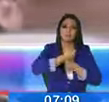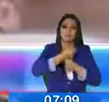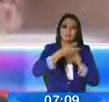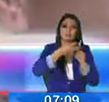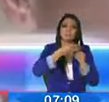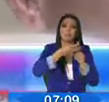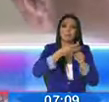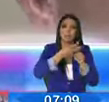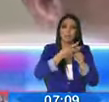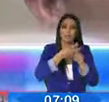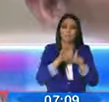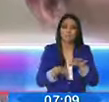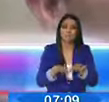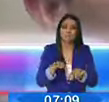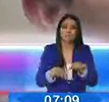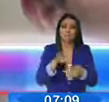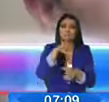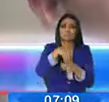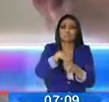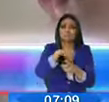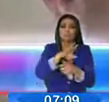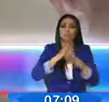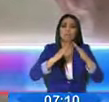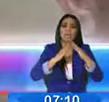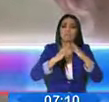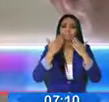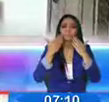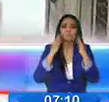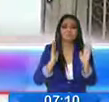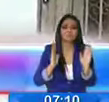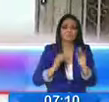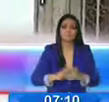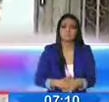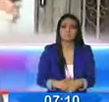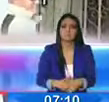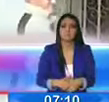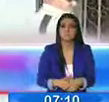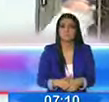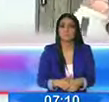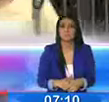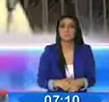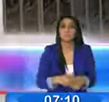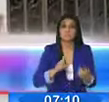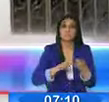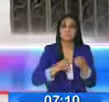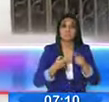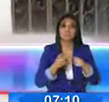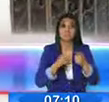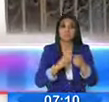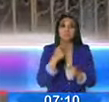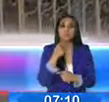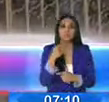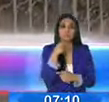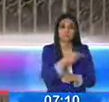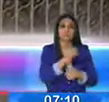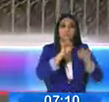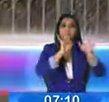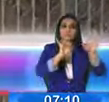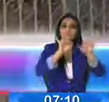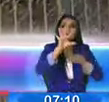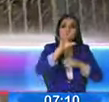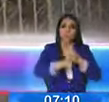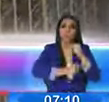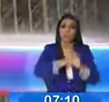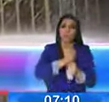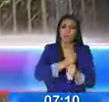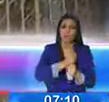que en algún sitio no sé exactamente uno de sus amigos señala que el fallecido tenía 75 años de edad y que